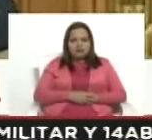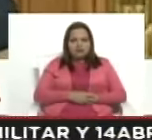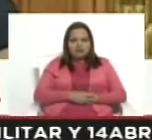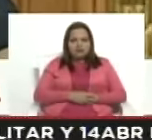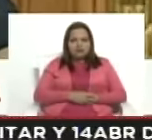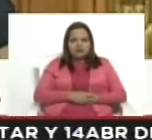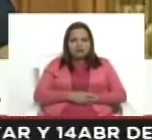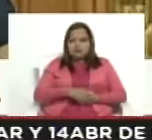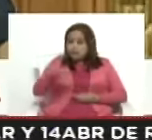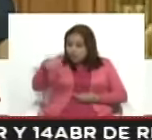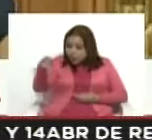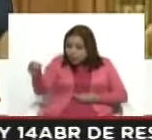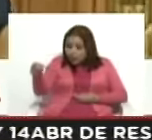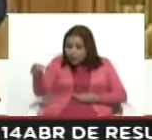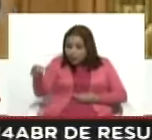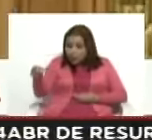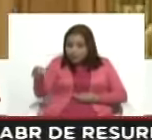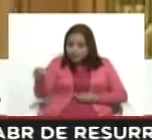¿Verdad, María?